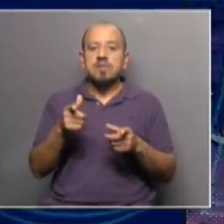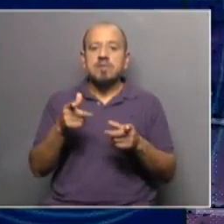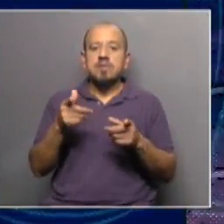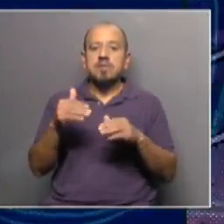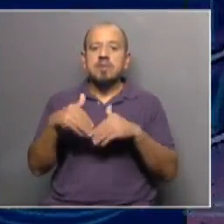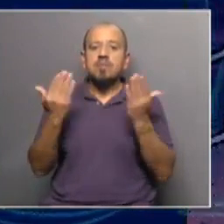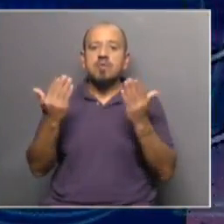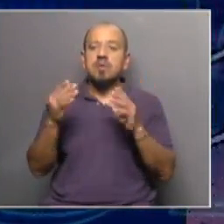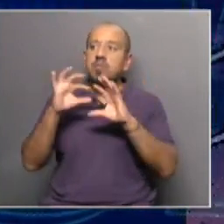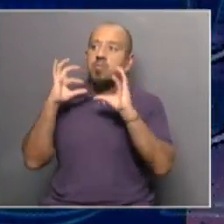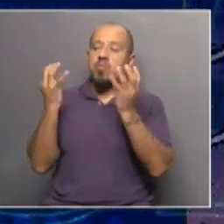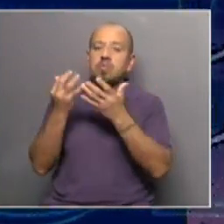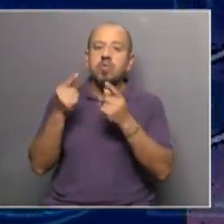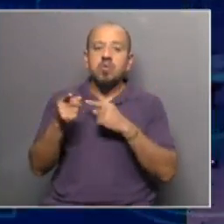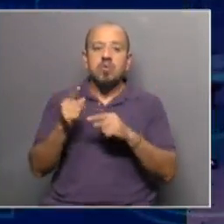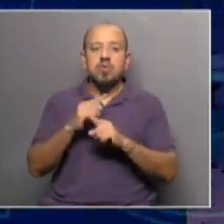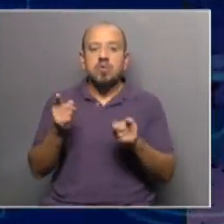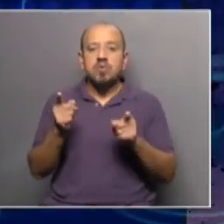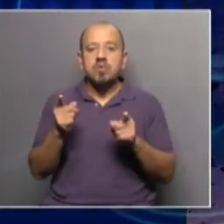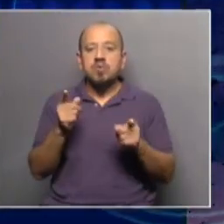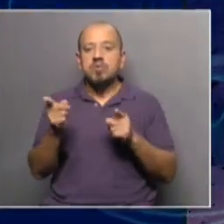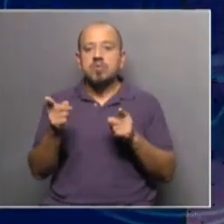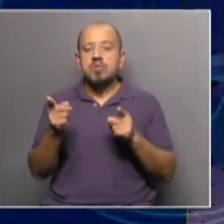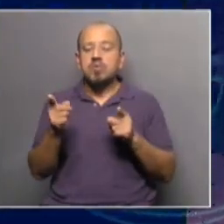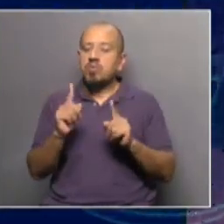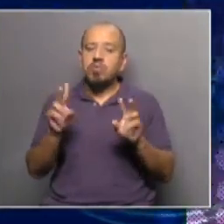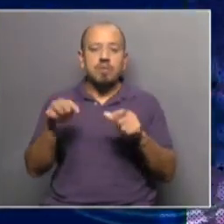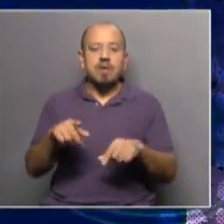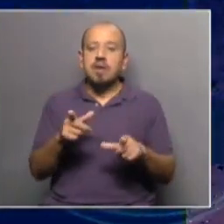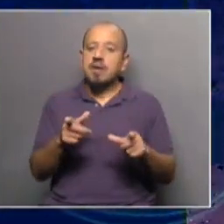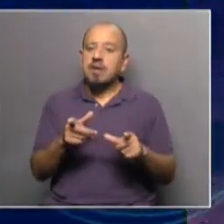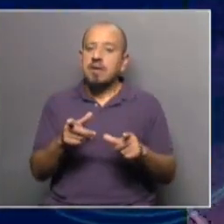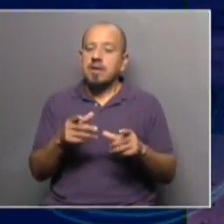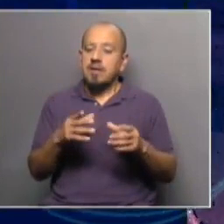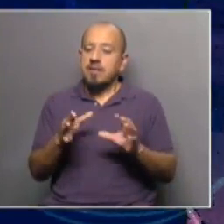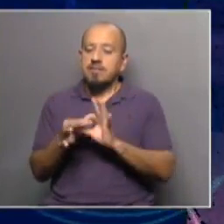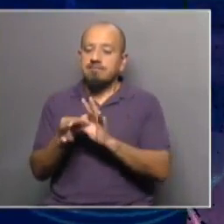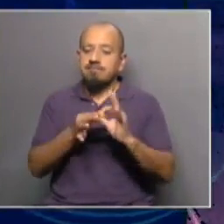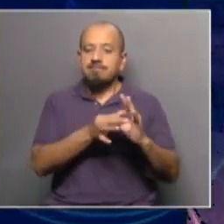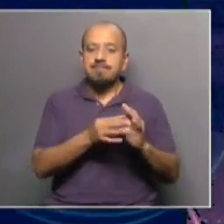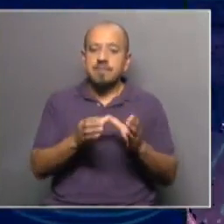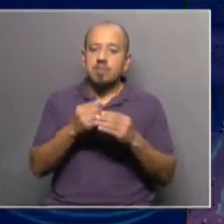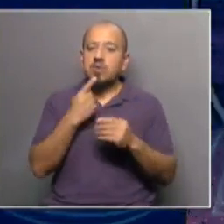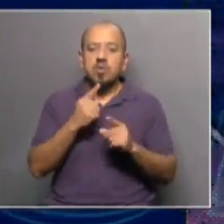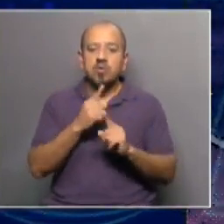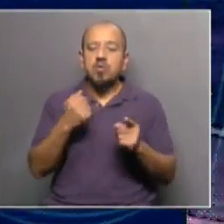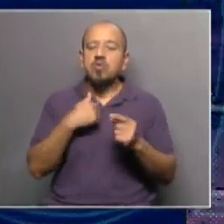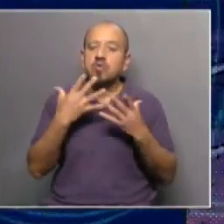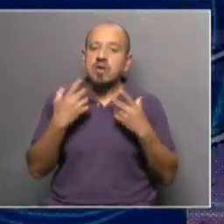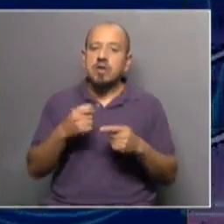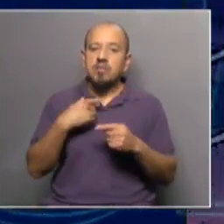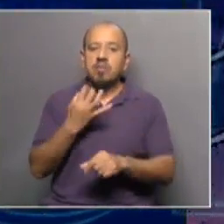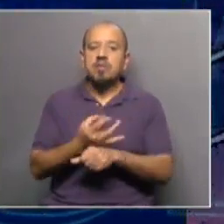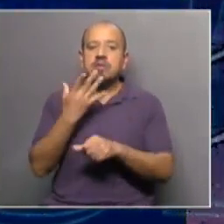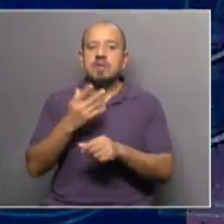mundo, ¿no? Entonces, y no es que Obdulio estuviera con tal o cual partido político, ¿no? Pero es una generación que marcó, es decir, bueno, queremos profesionalizar